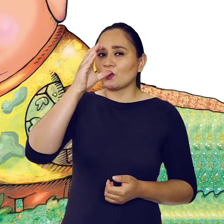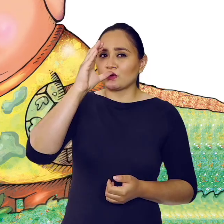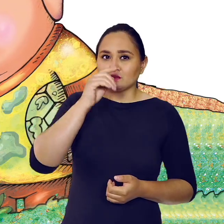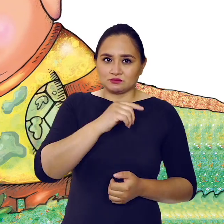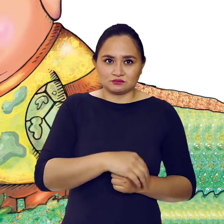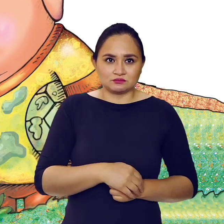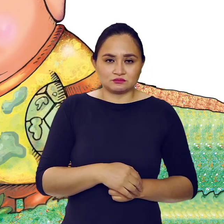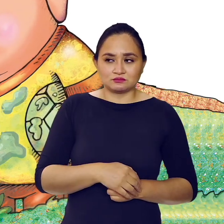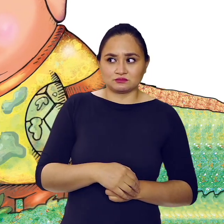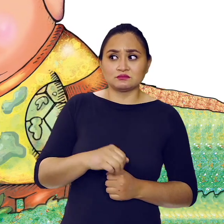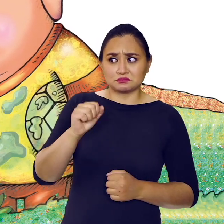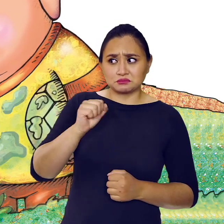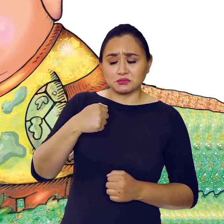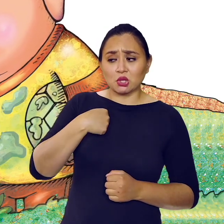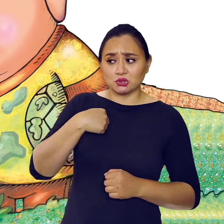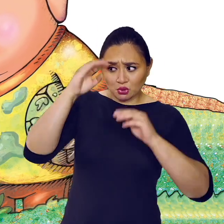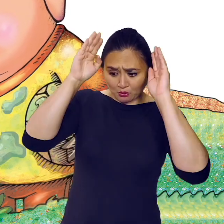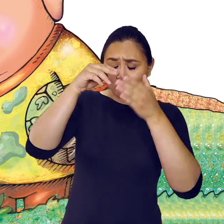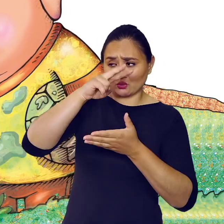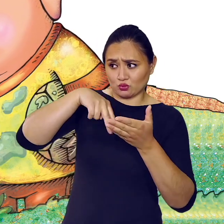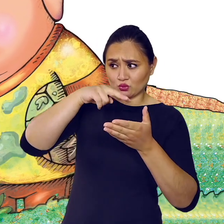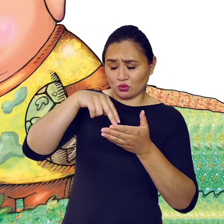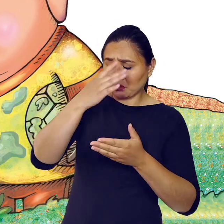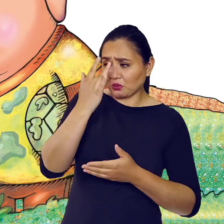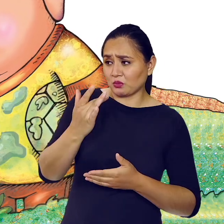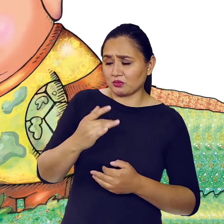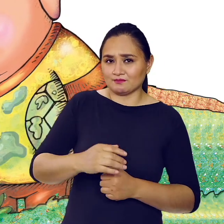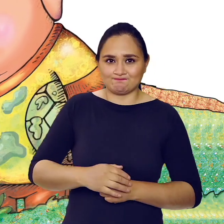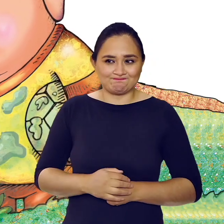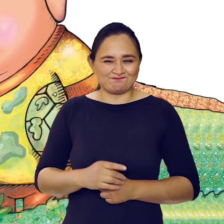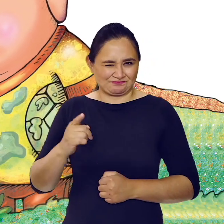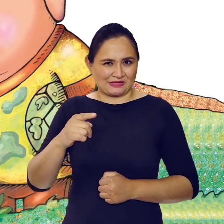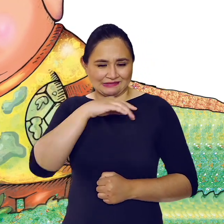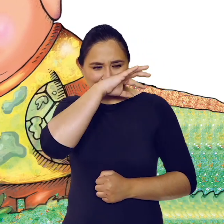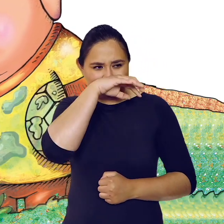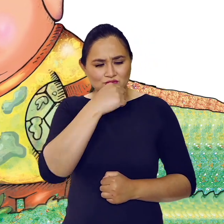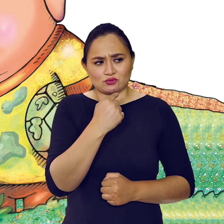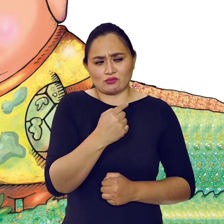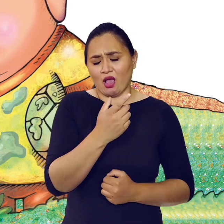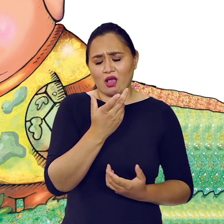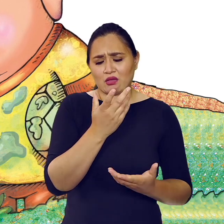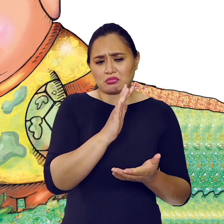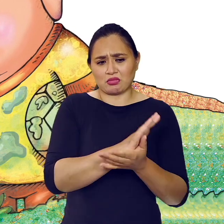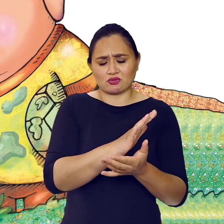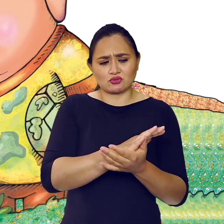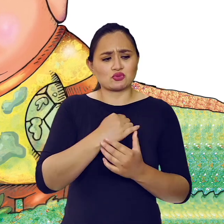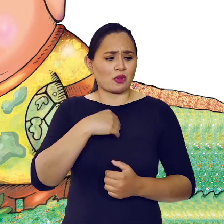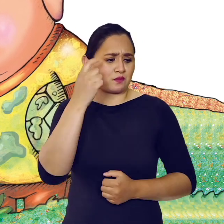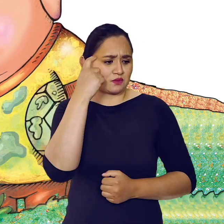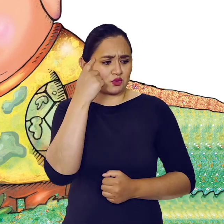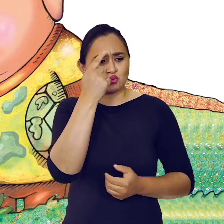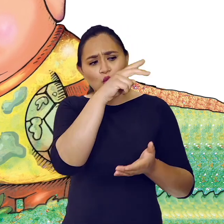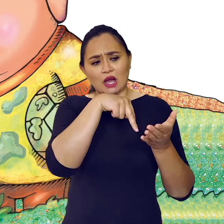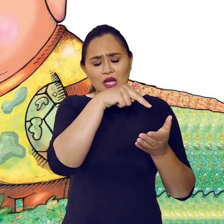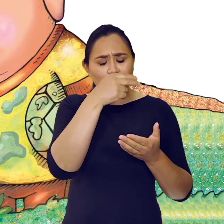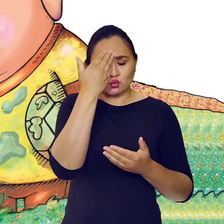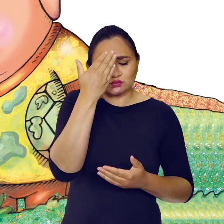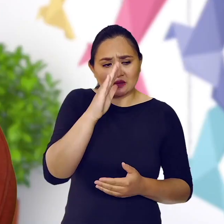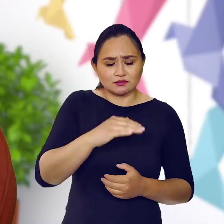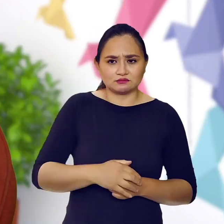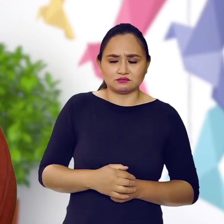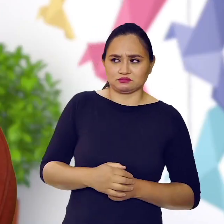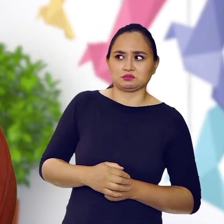río. Sí, ¿por qué?, dijo Bruno intrigado. No, por nada, solo que pensé que no sabías